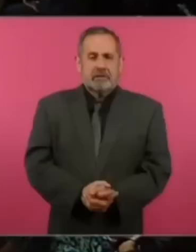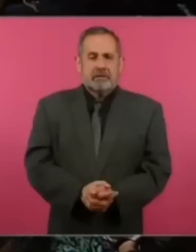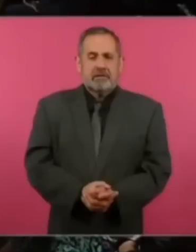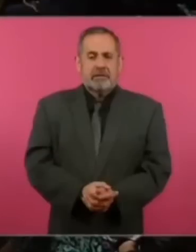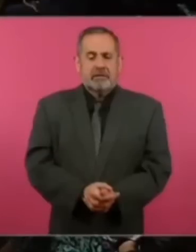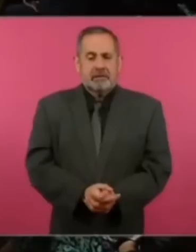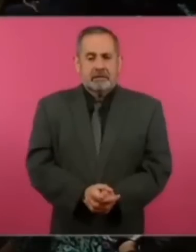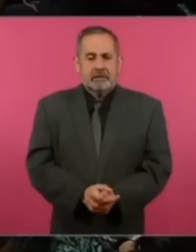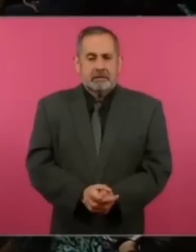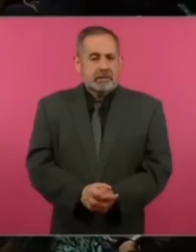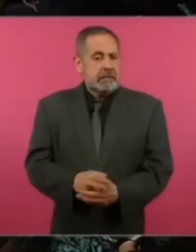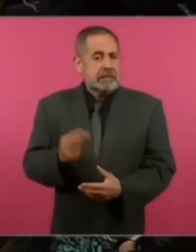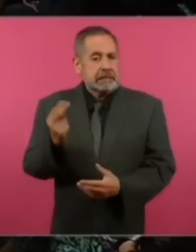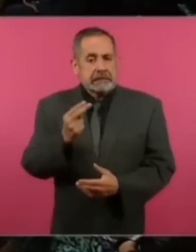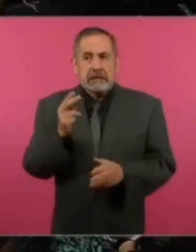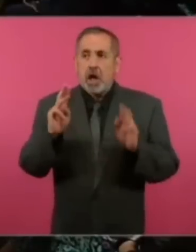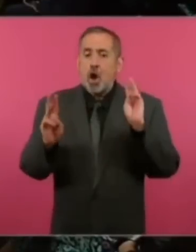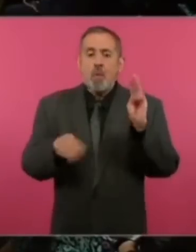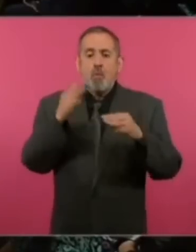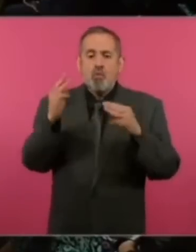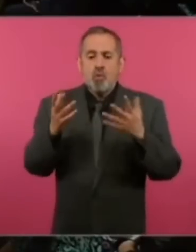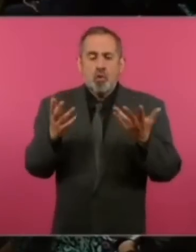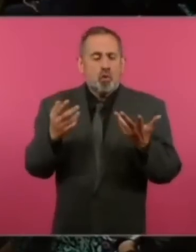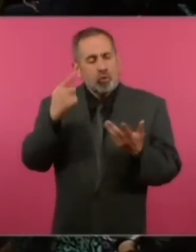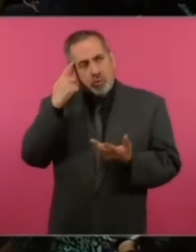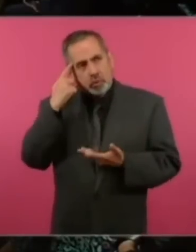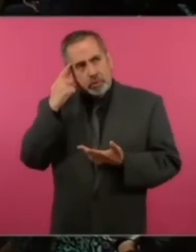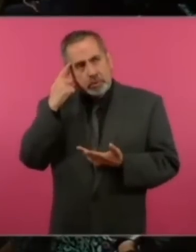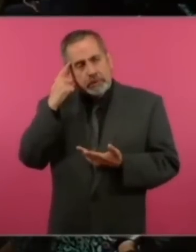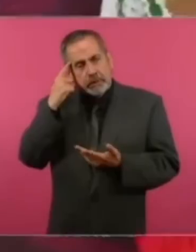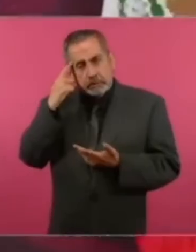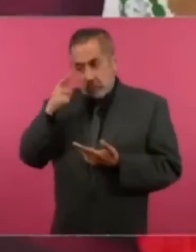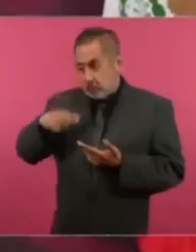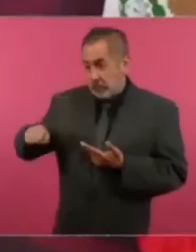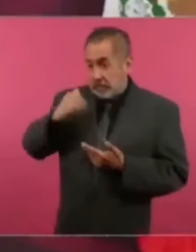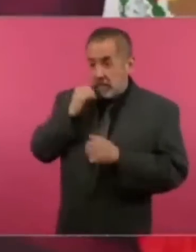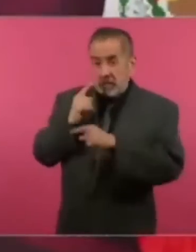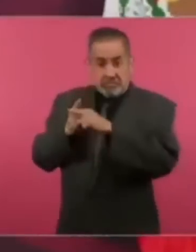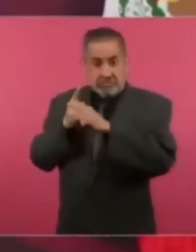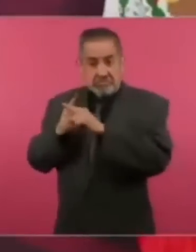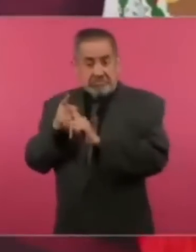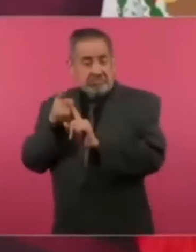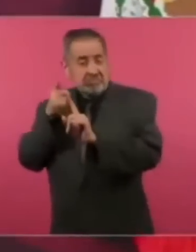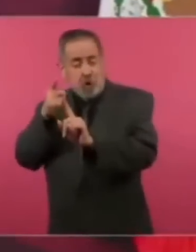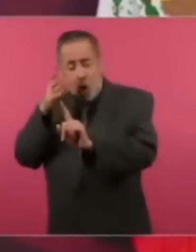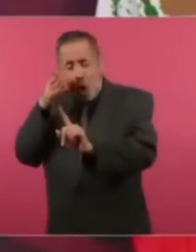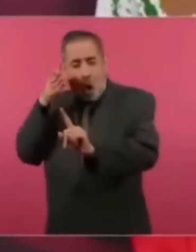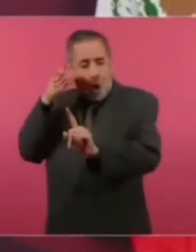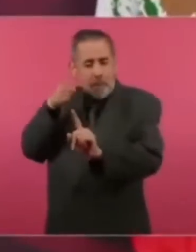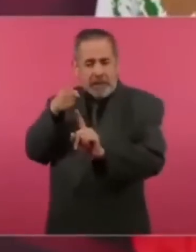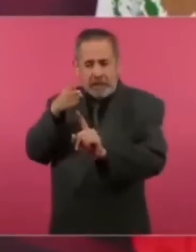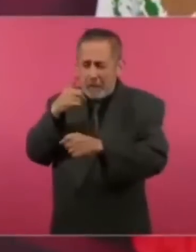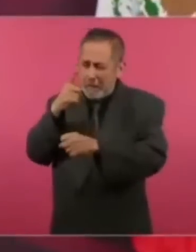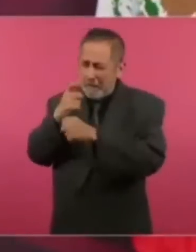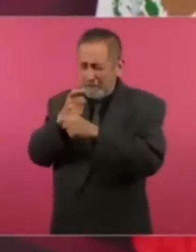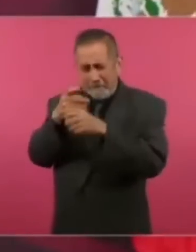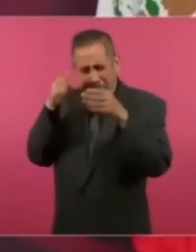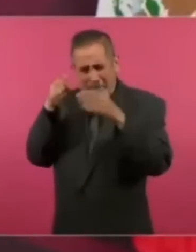tener como prioridad, como objetivo principal,